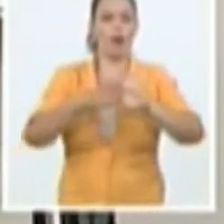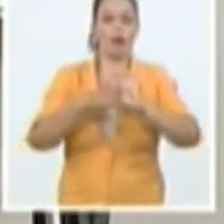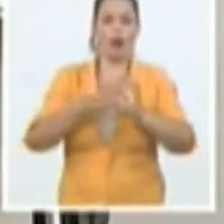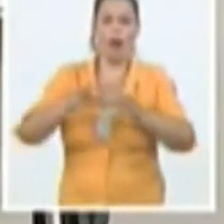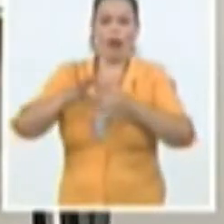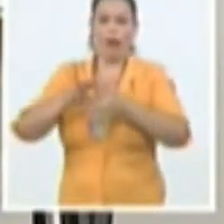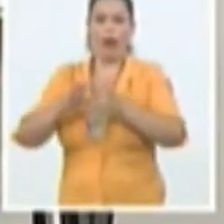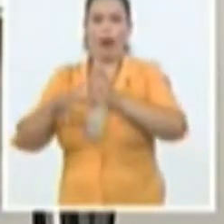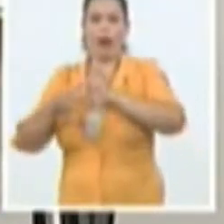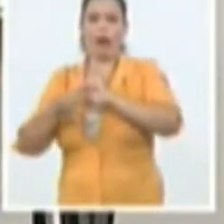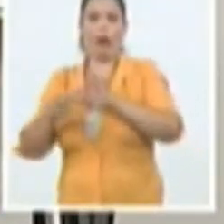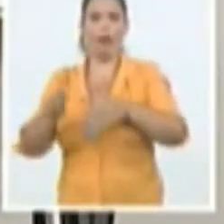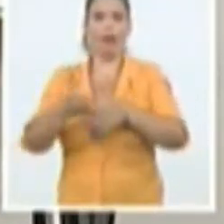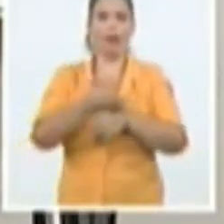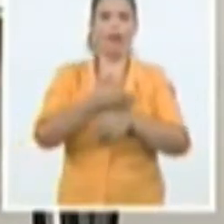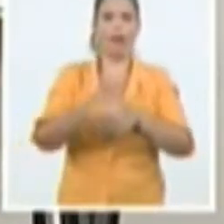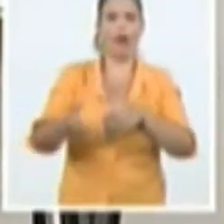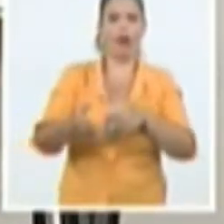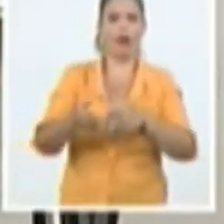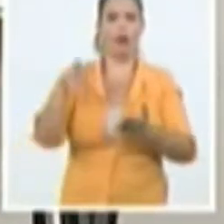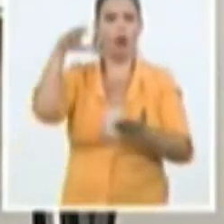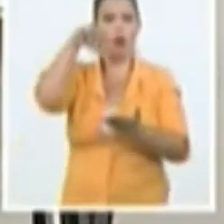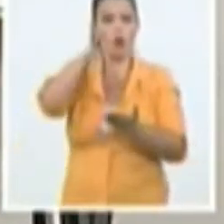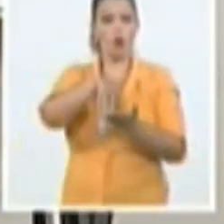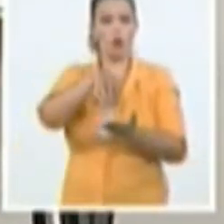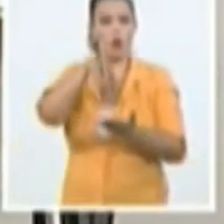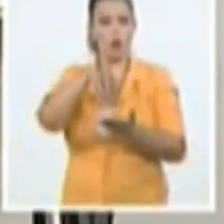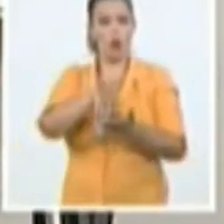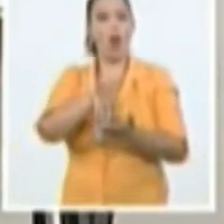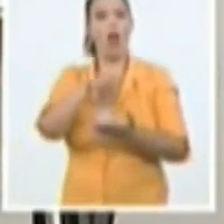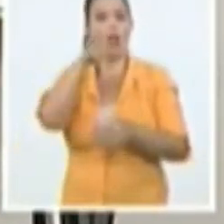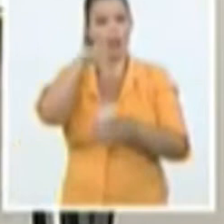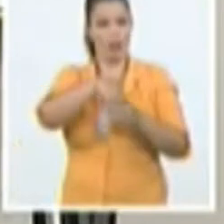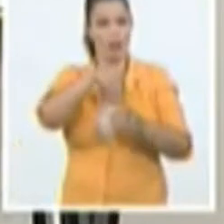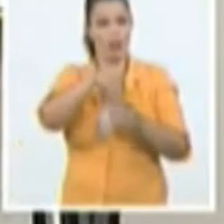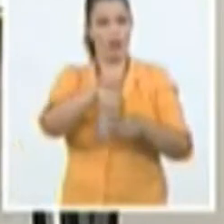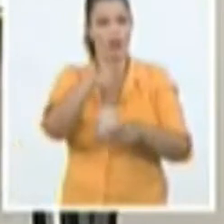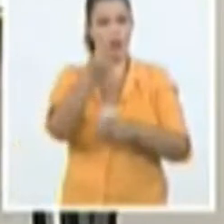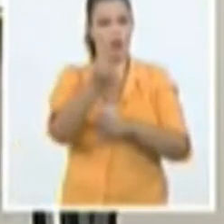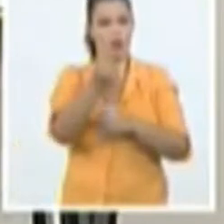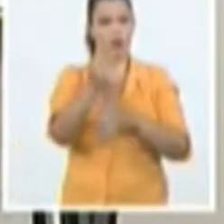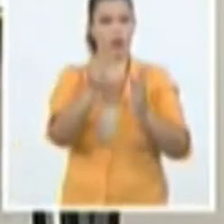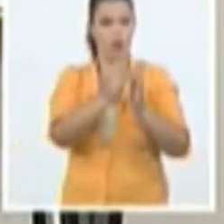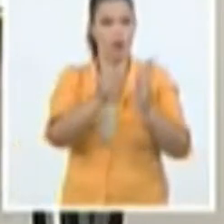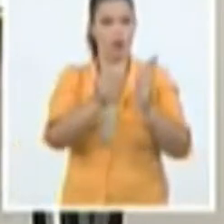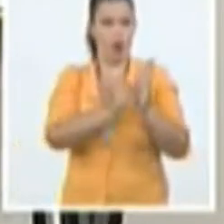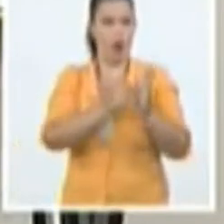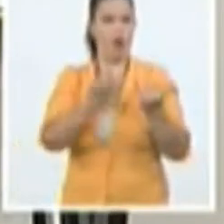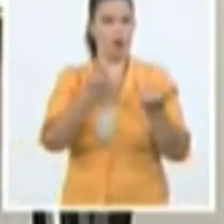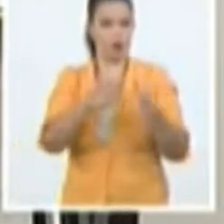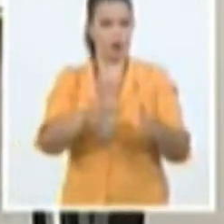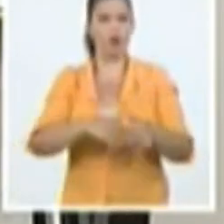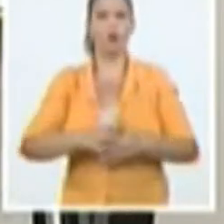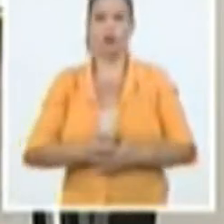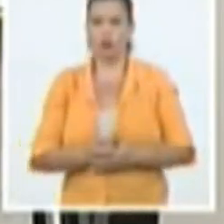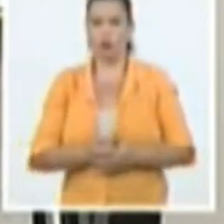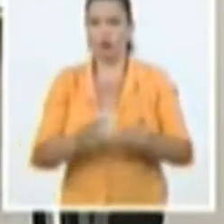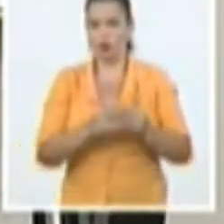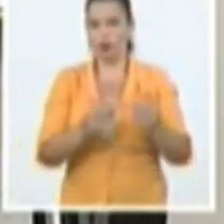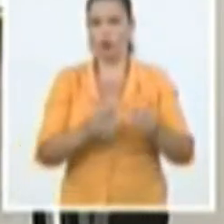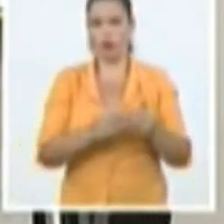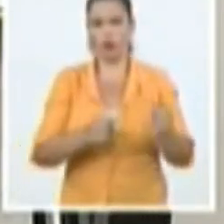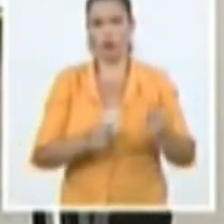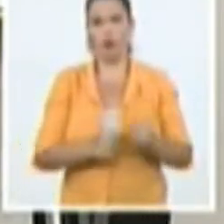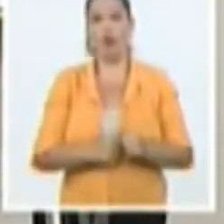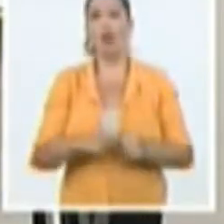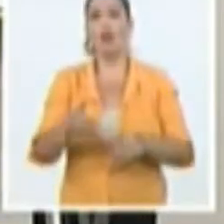fondos multimillonarios. Entre las instituciones emblemáticas de